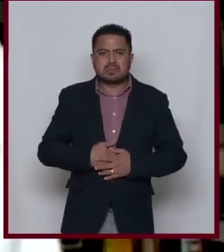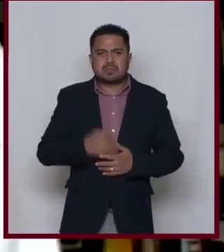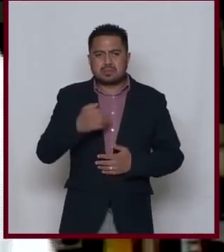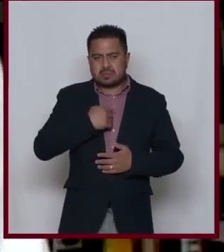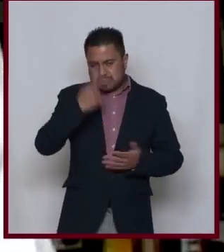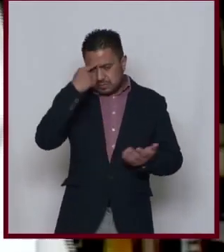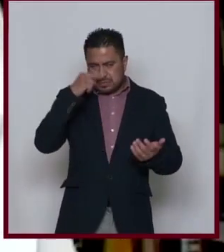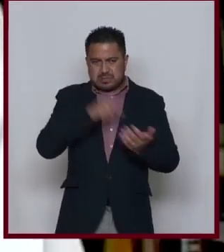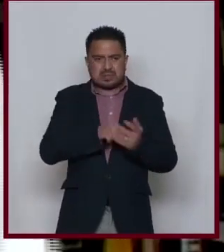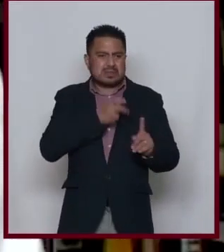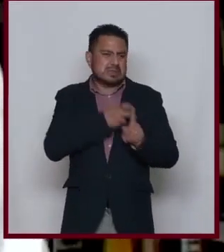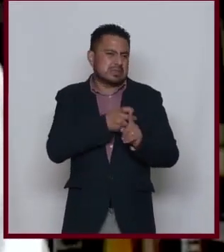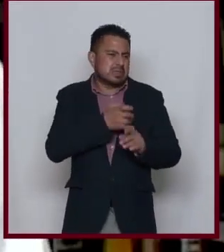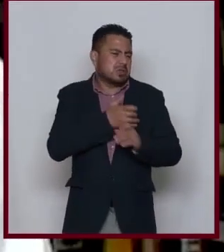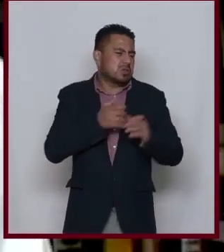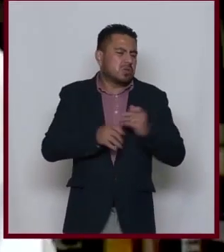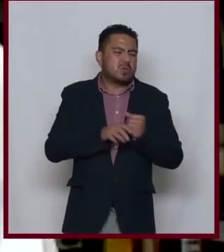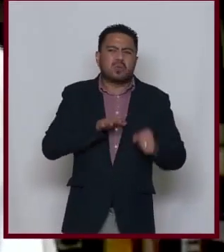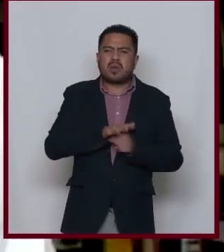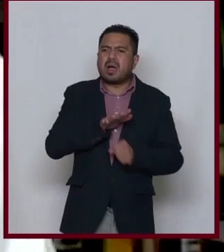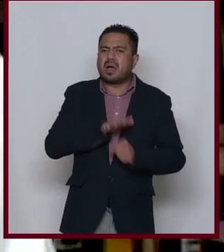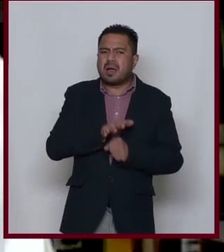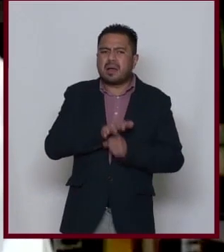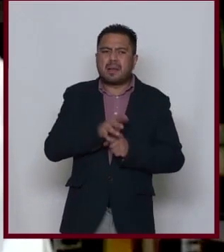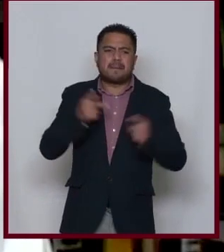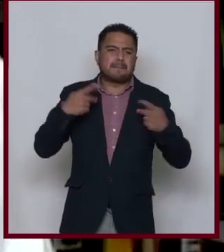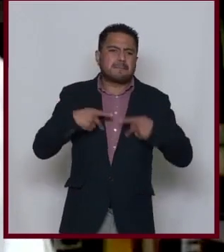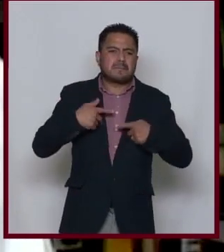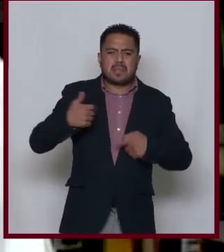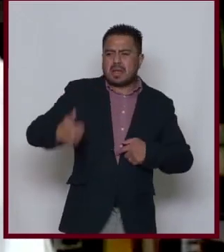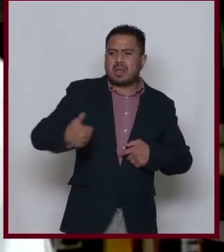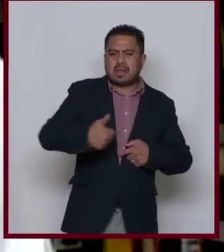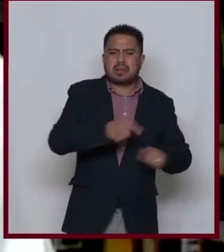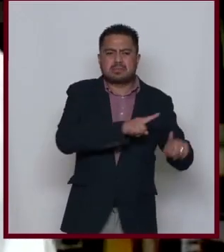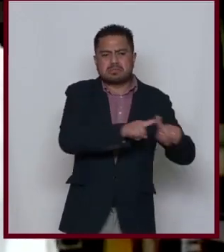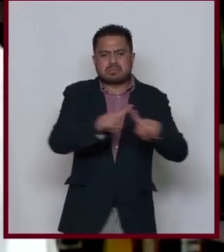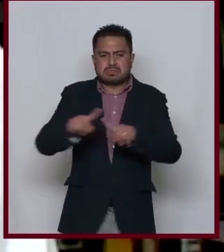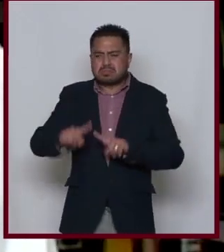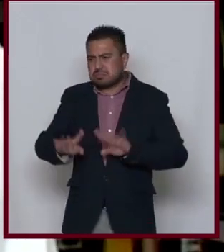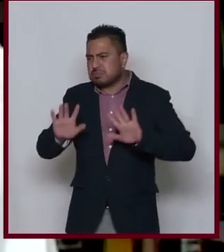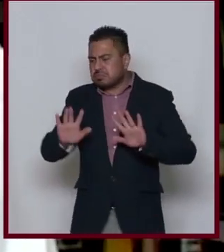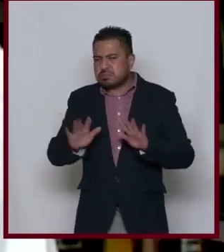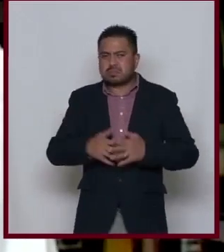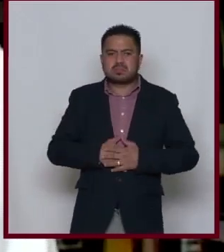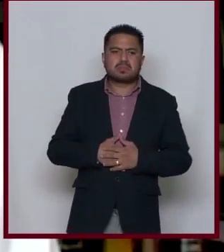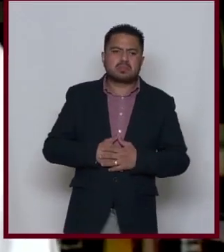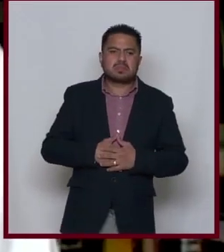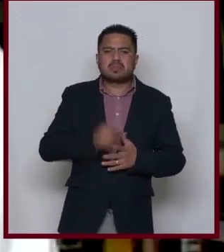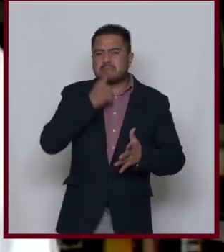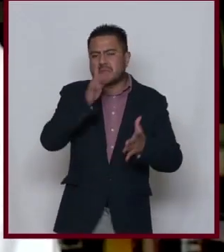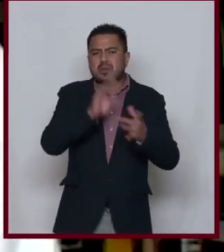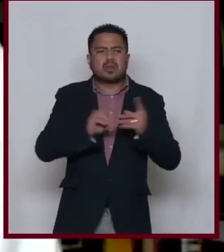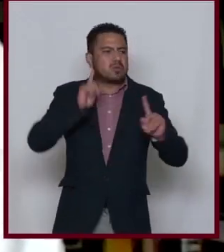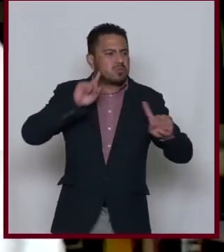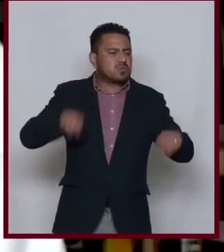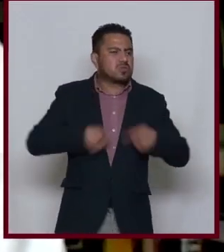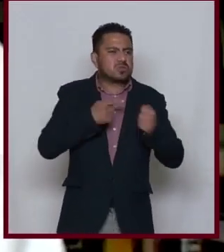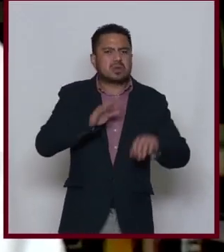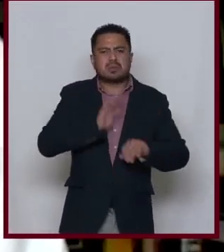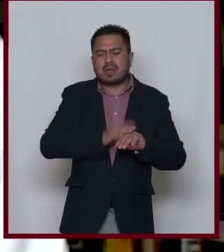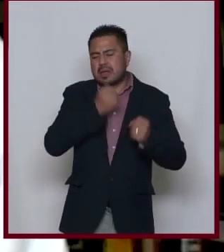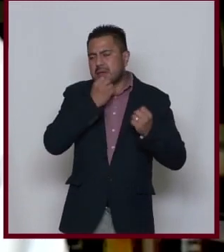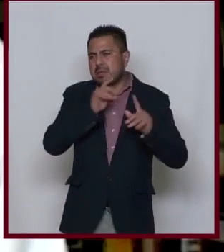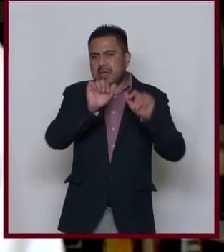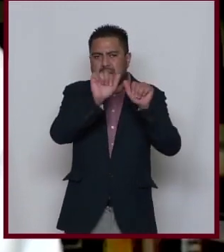desde la perspectiva de cualquier persona y de cualquier disciplina, pues la música es una de las bellas